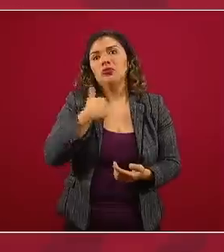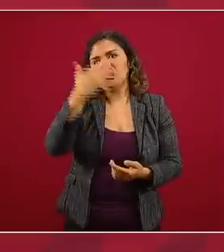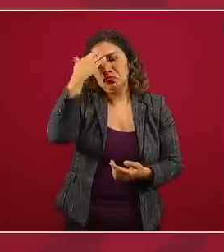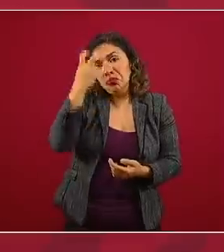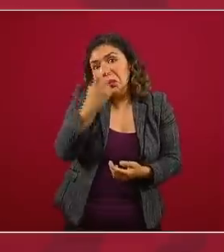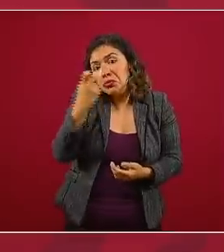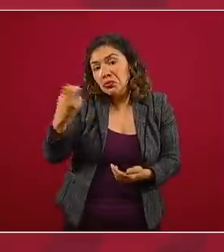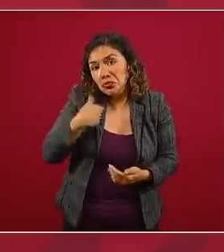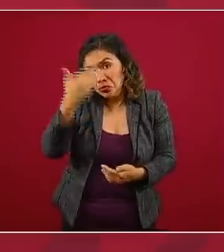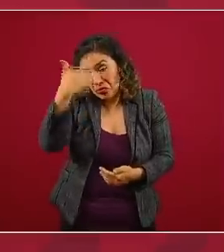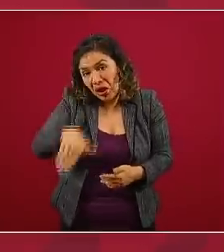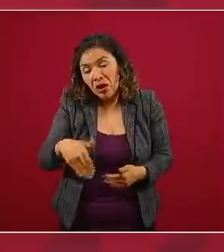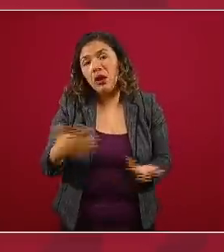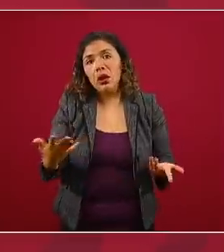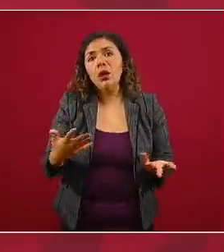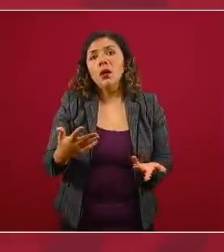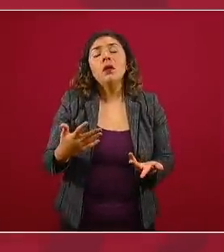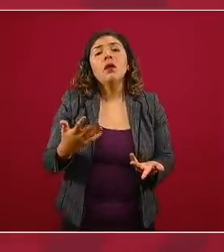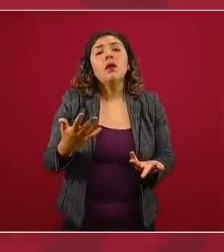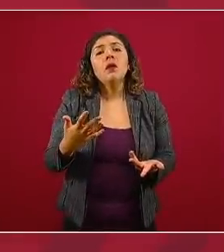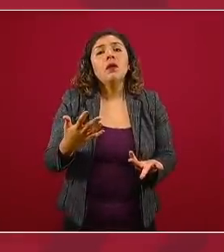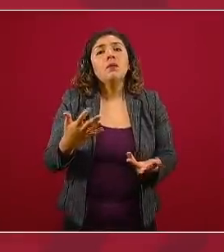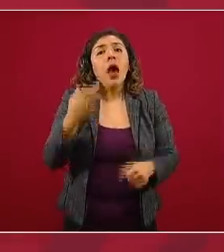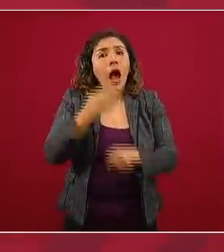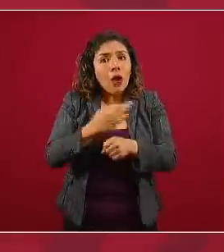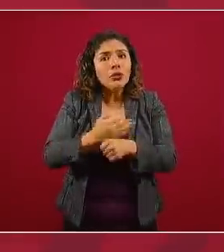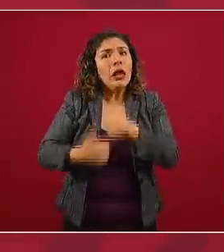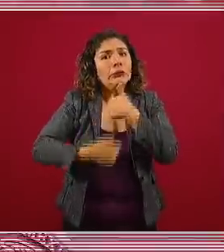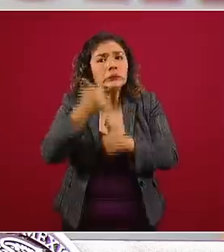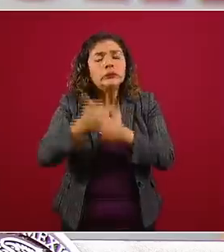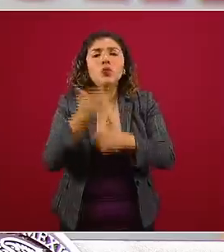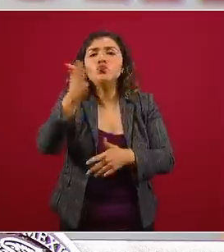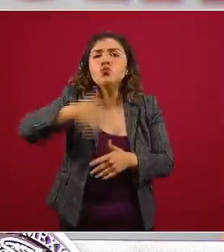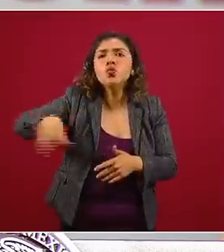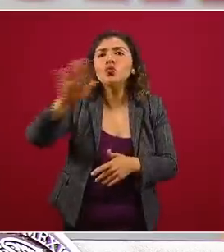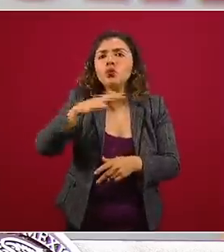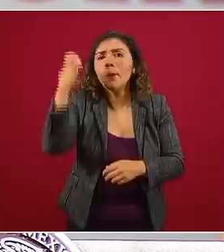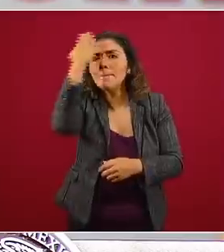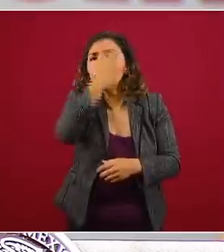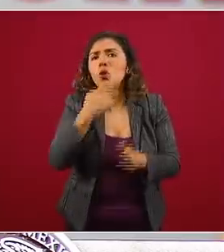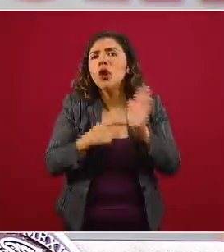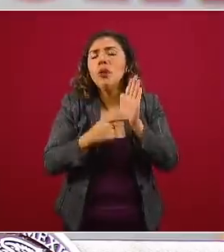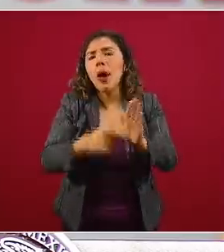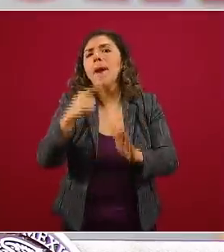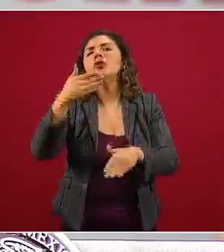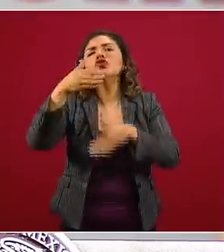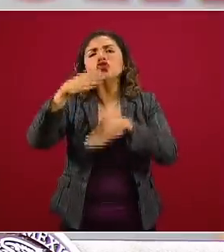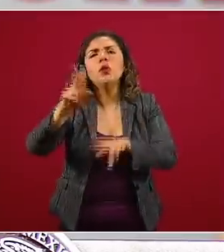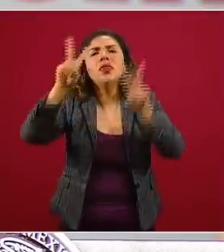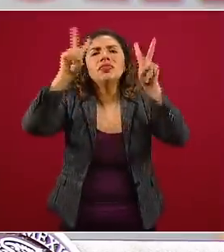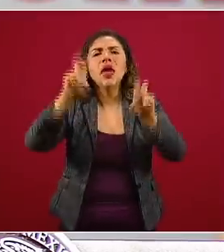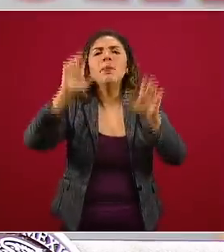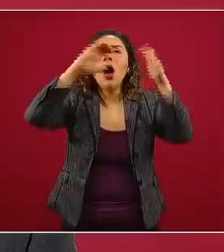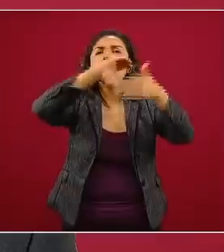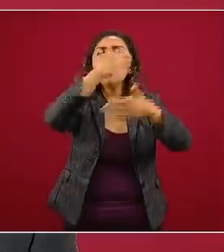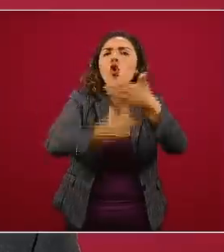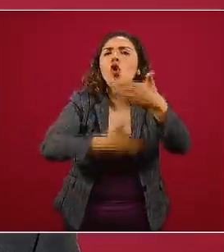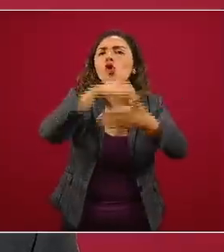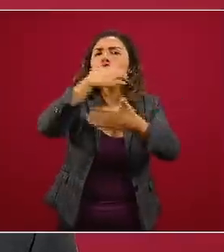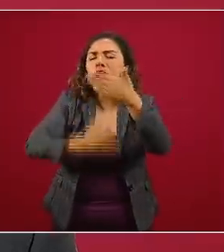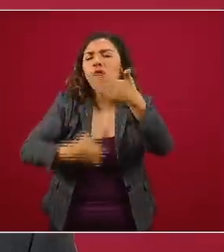y justamente se está buscando evidencia sobre los contratos de construcción y remodelación